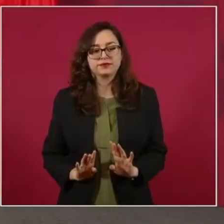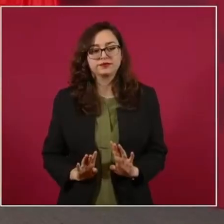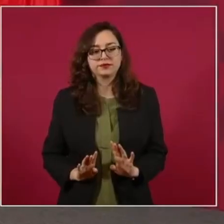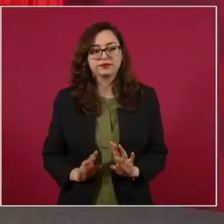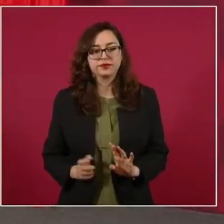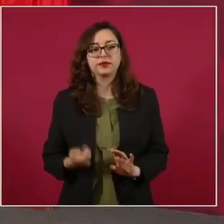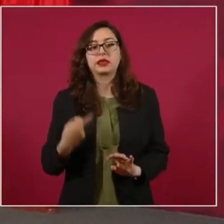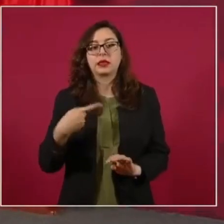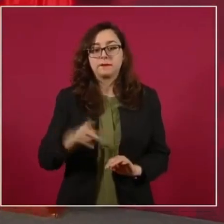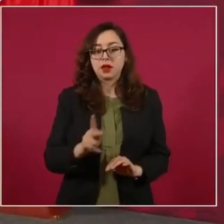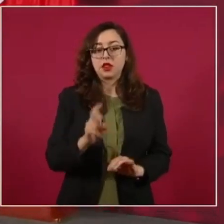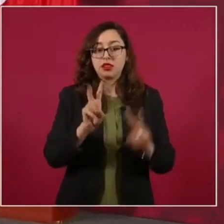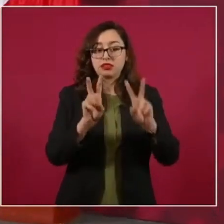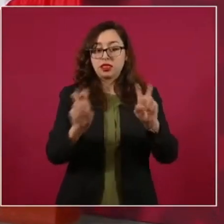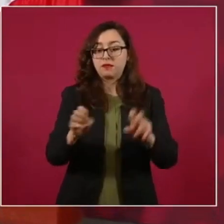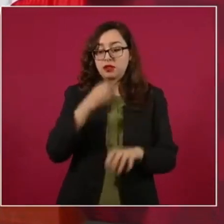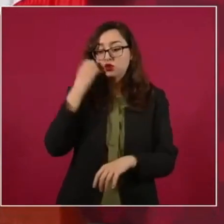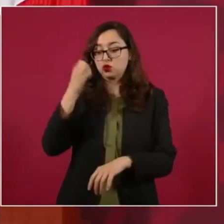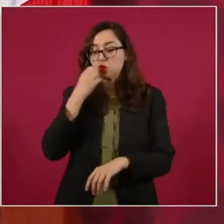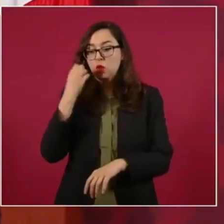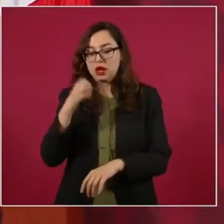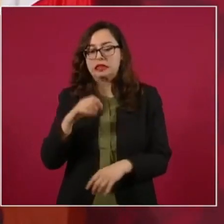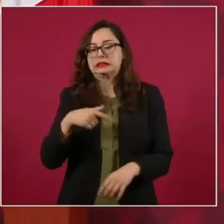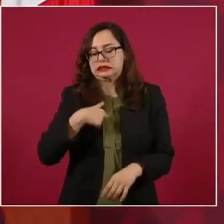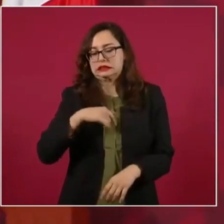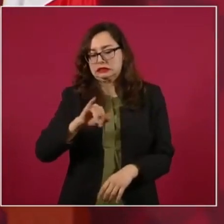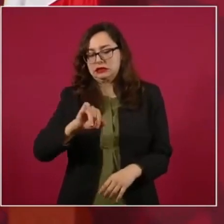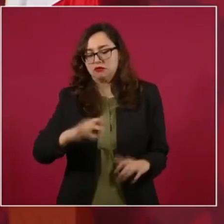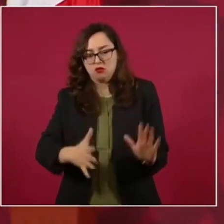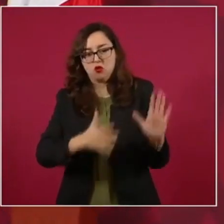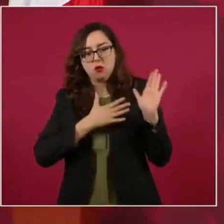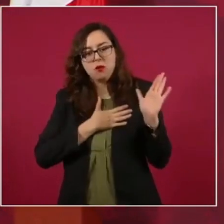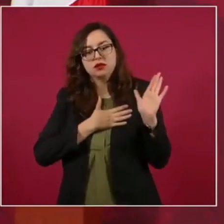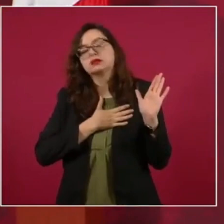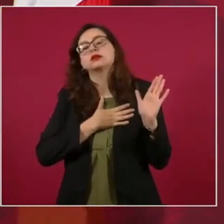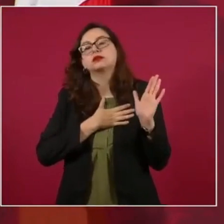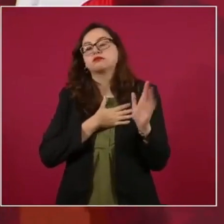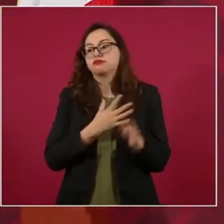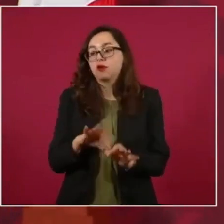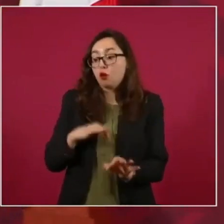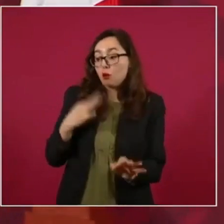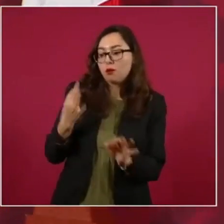Pero esto lo ofrecí y no lo he podido